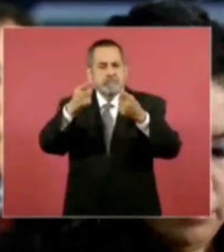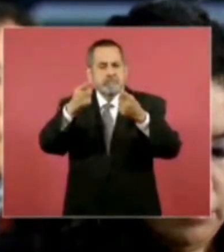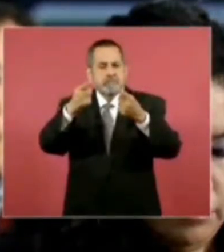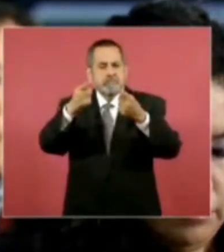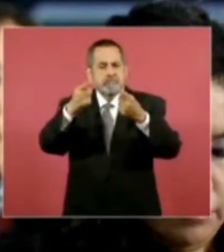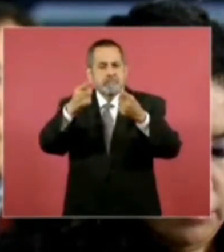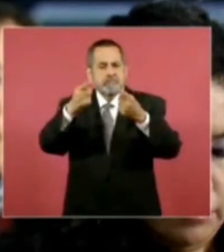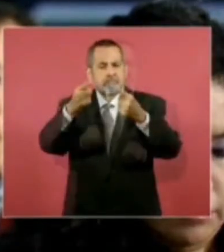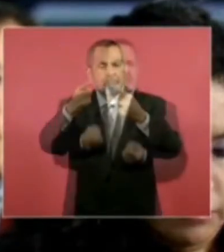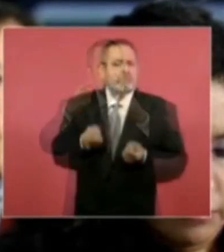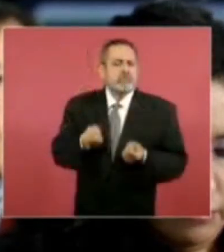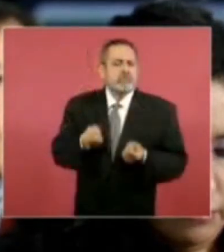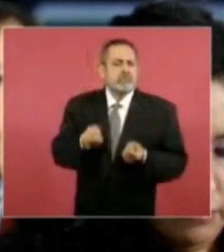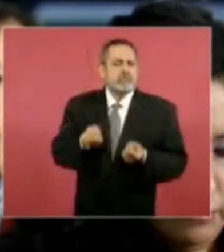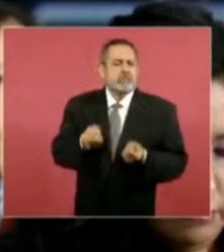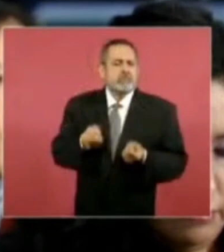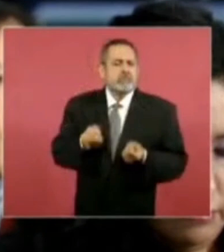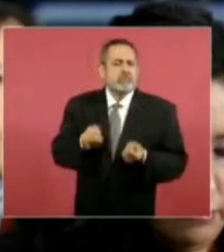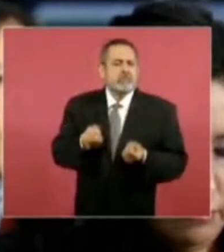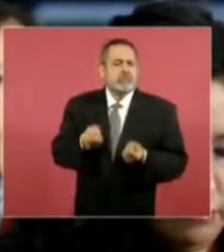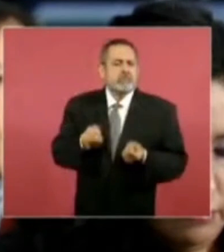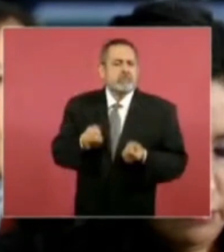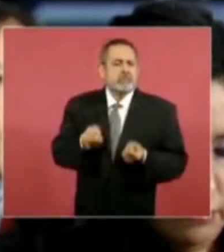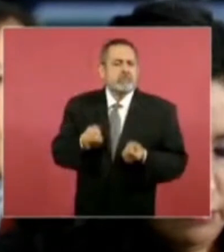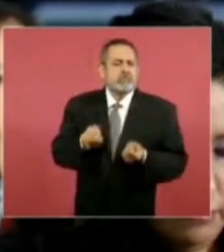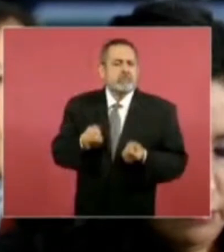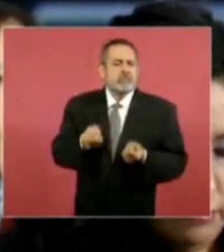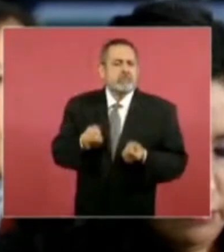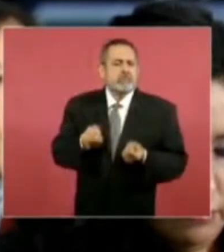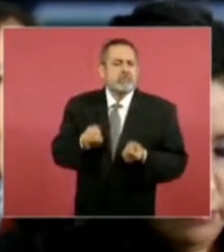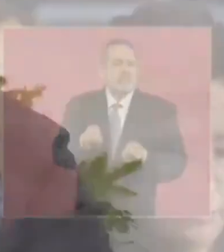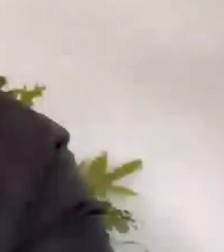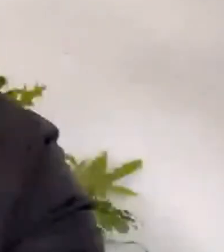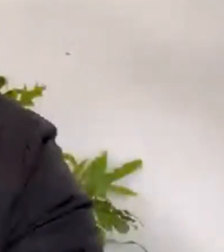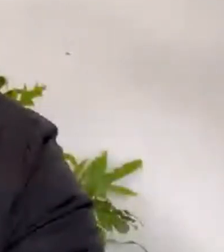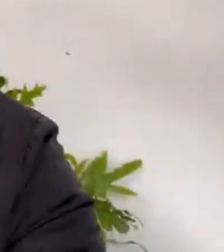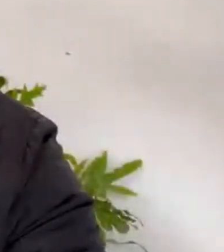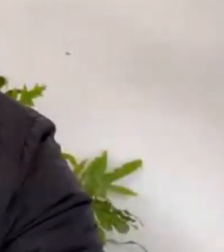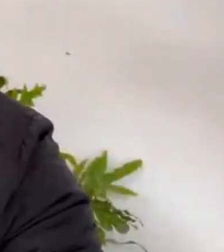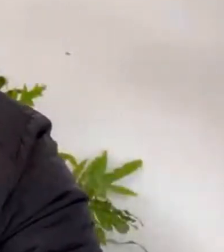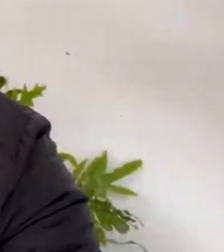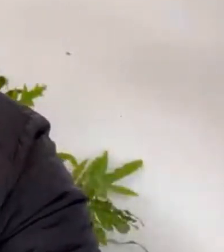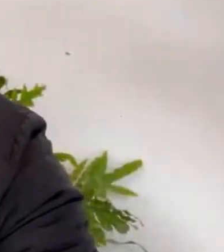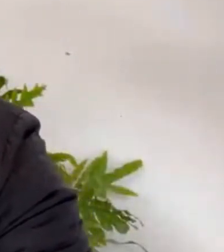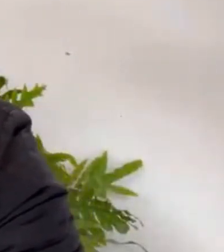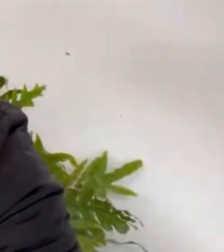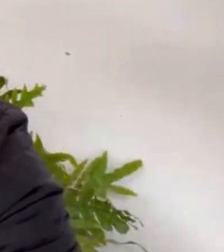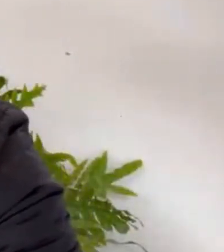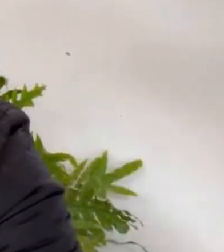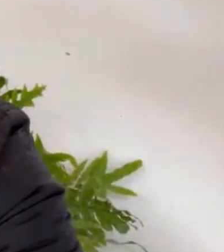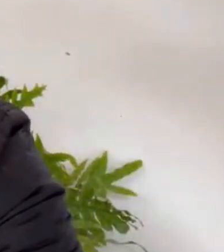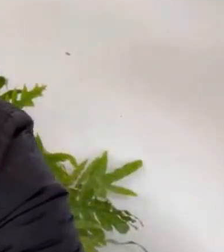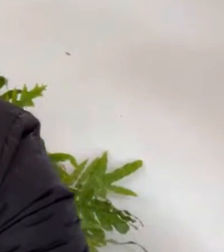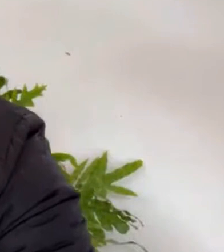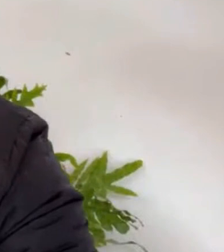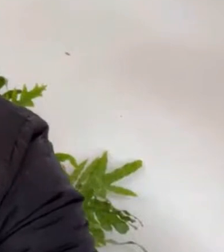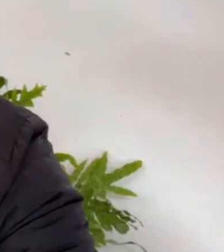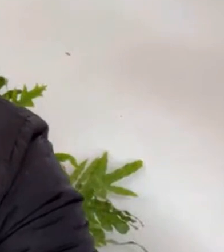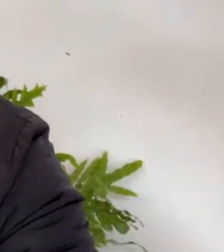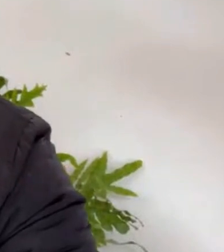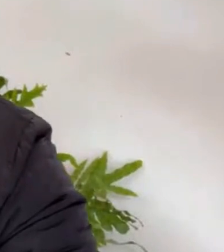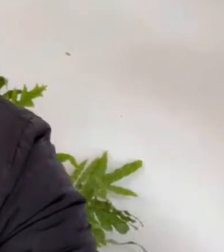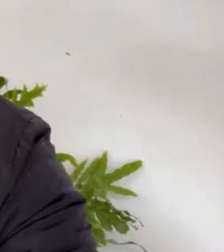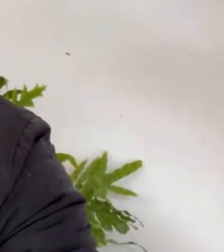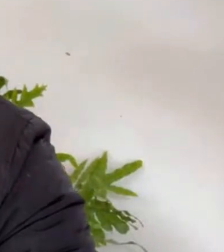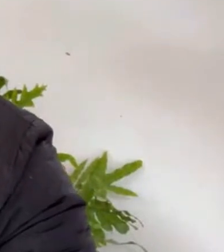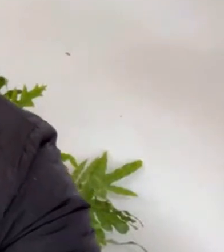iguales, porque quedan establecidos, no sé si está bien dicho, pero dos bandos, ¿no? En